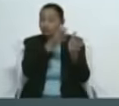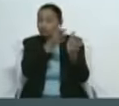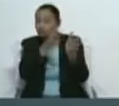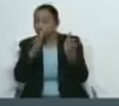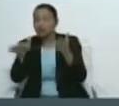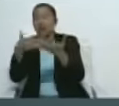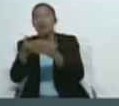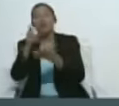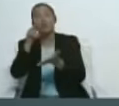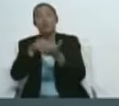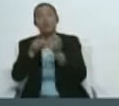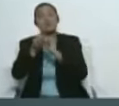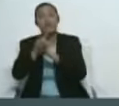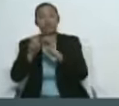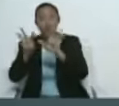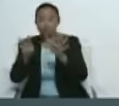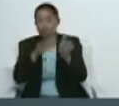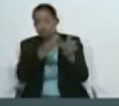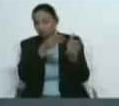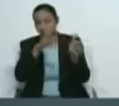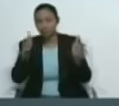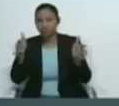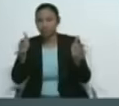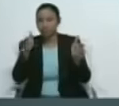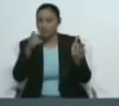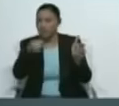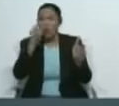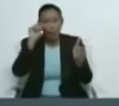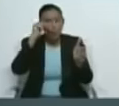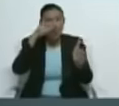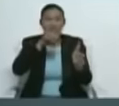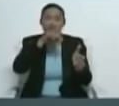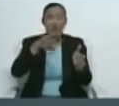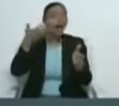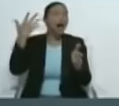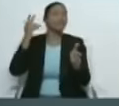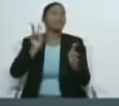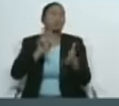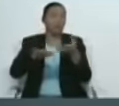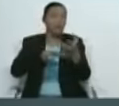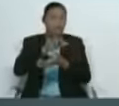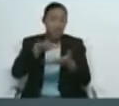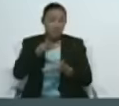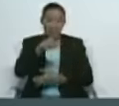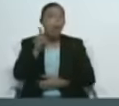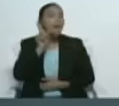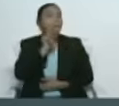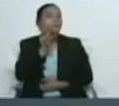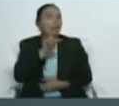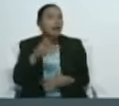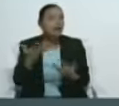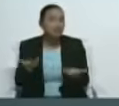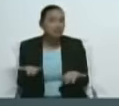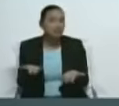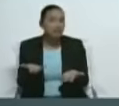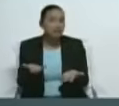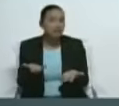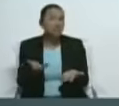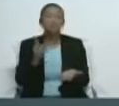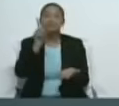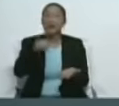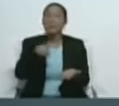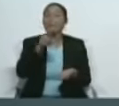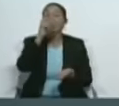unas elecciones regionales o es mentira posteriormente en el 2019 un intento de golpe de estado